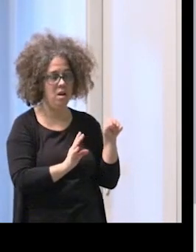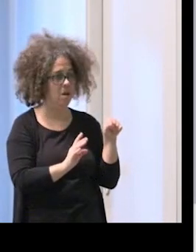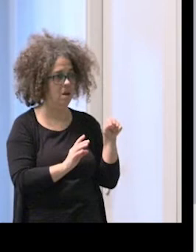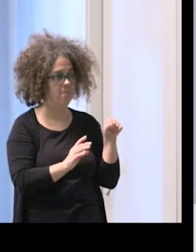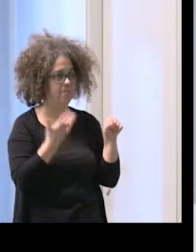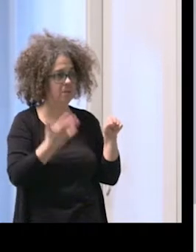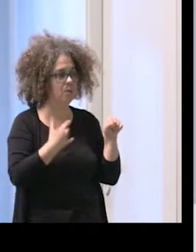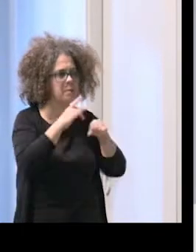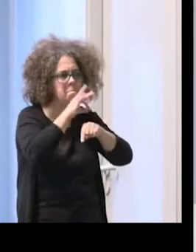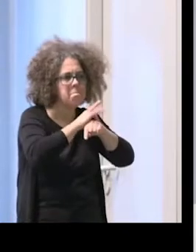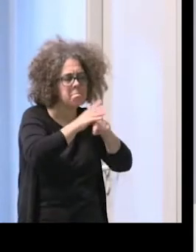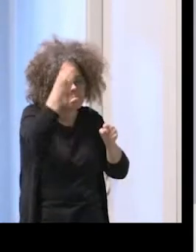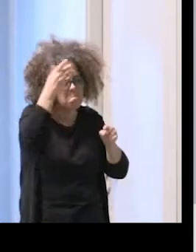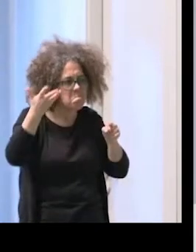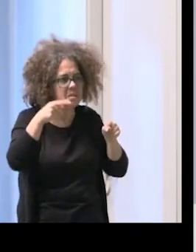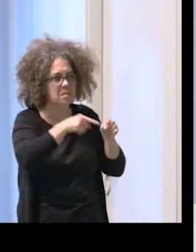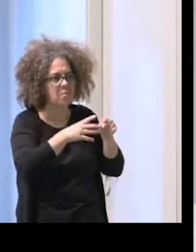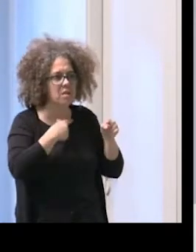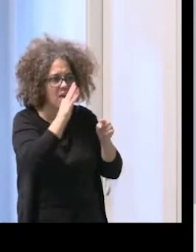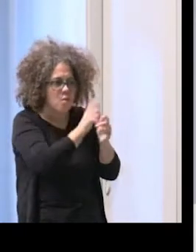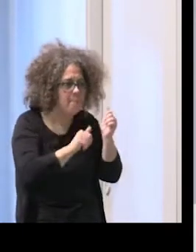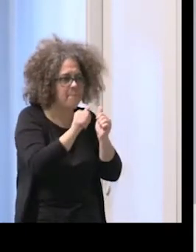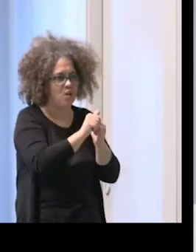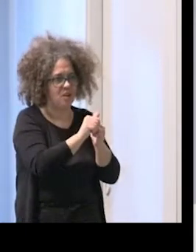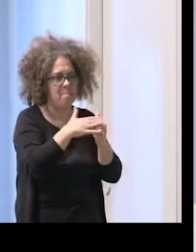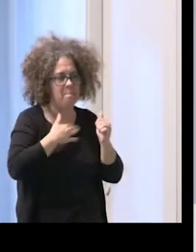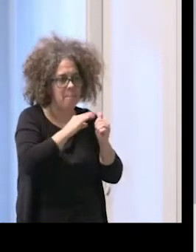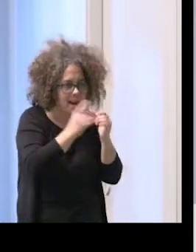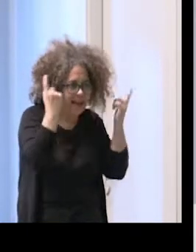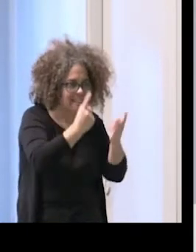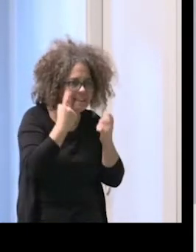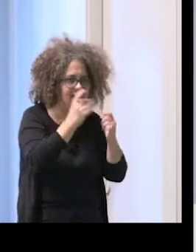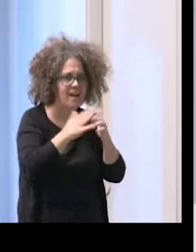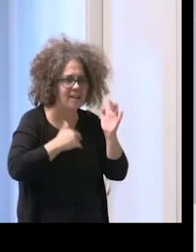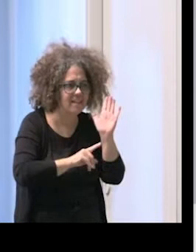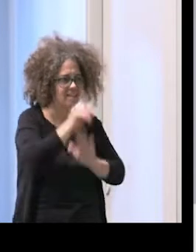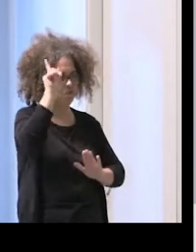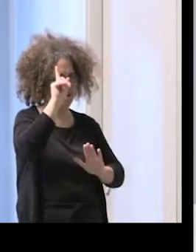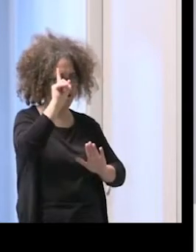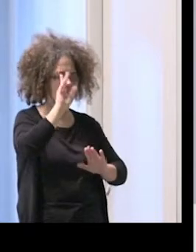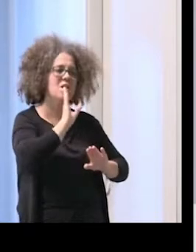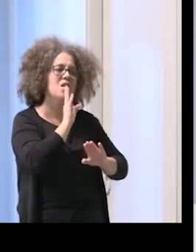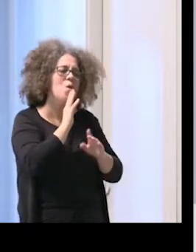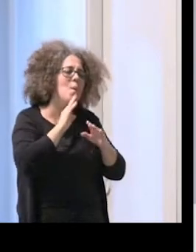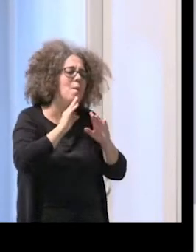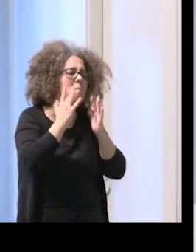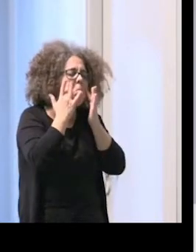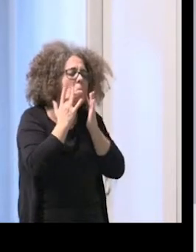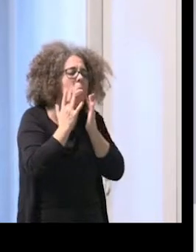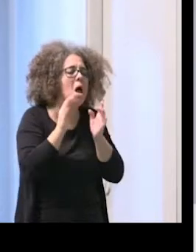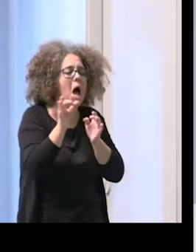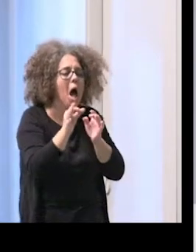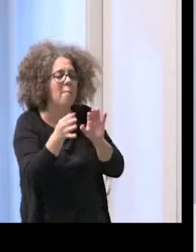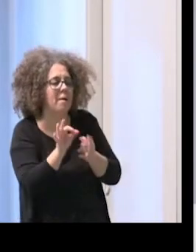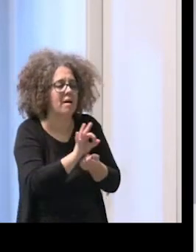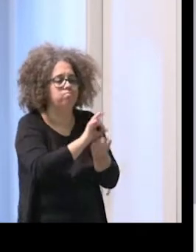biológicamente, médicamente, consideramos que existía una prioridad para tratar de desarrollar el reemplazo de las células neuronales antes que las ciliadas,